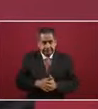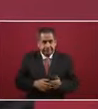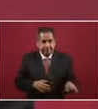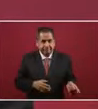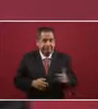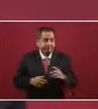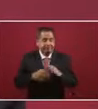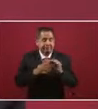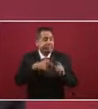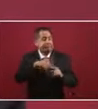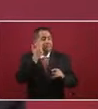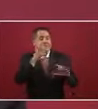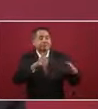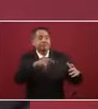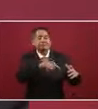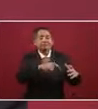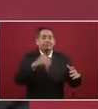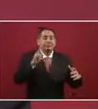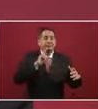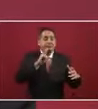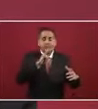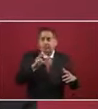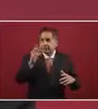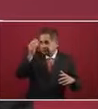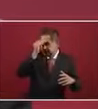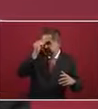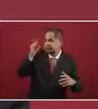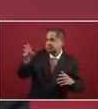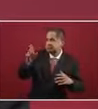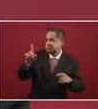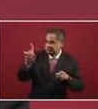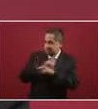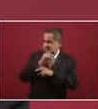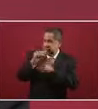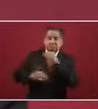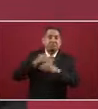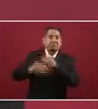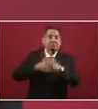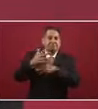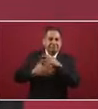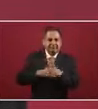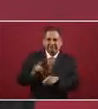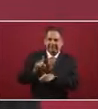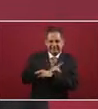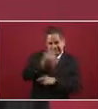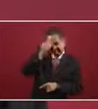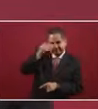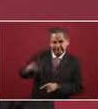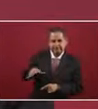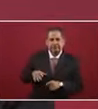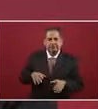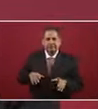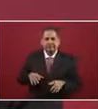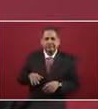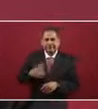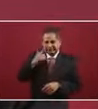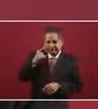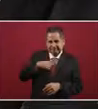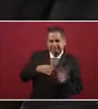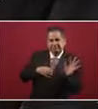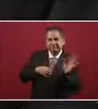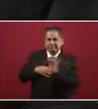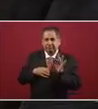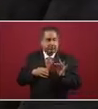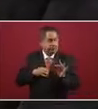lo que quisieran es que, a ver, cayéramos en una provocación y que nos lanzáramos en contra del